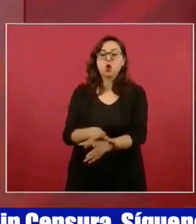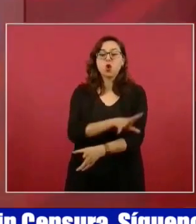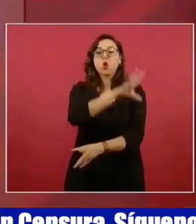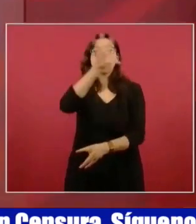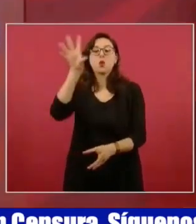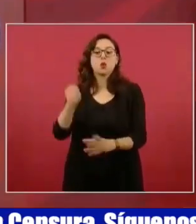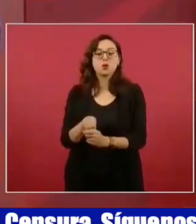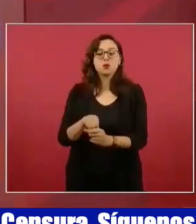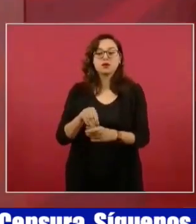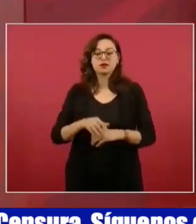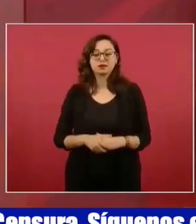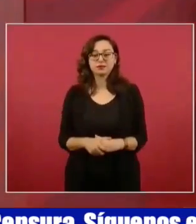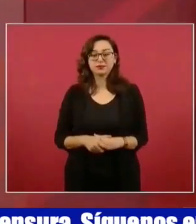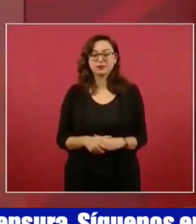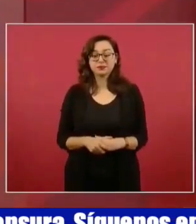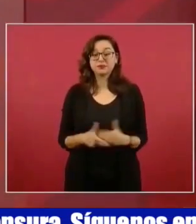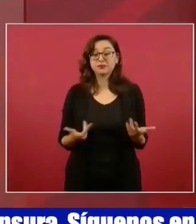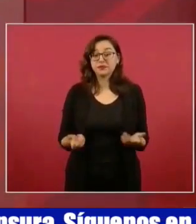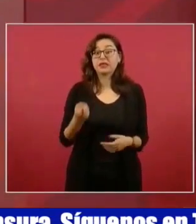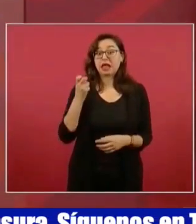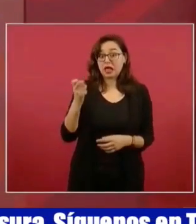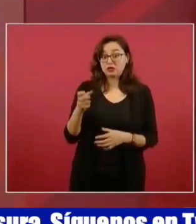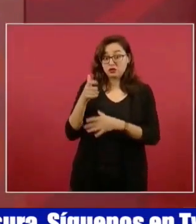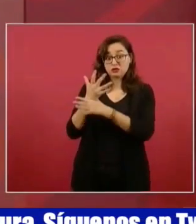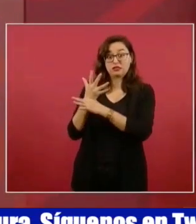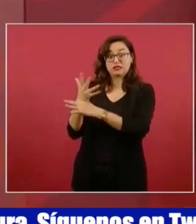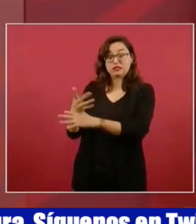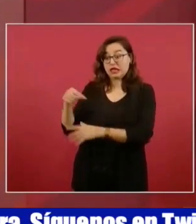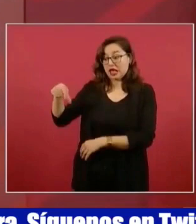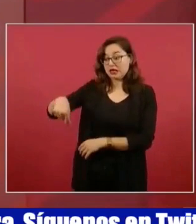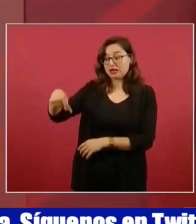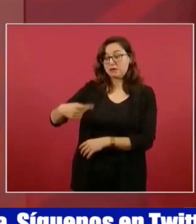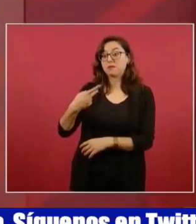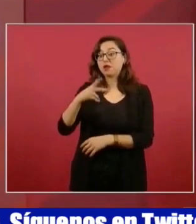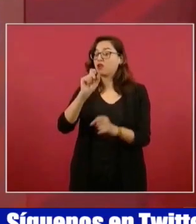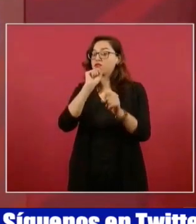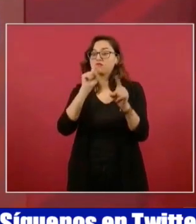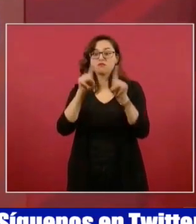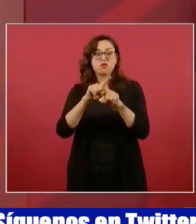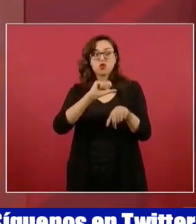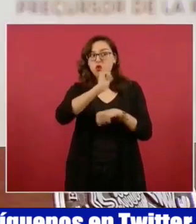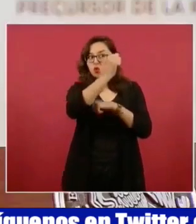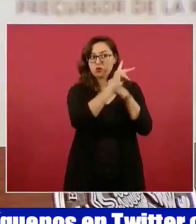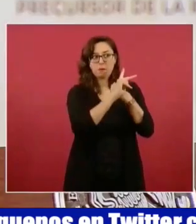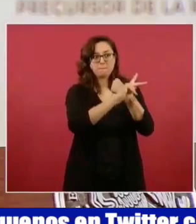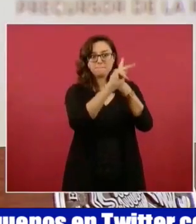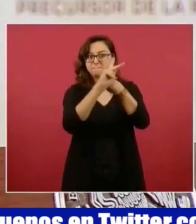Pero no solo fue aquí, fue mundial.